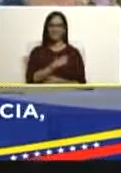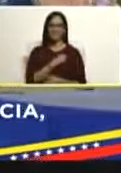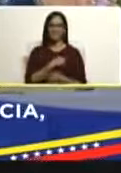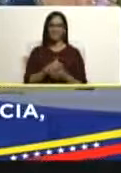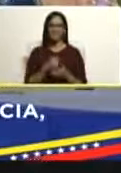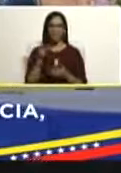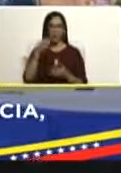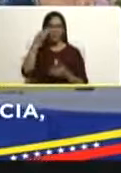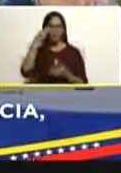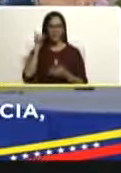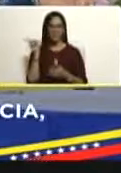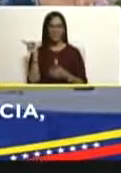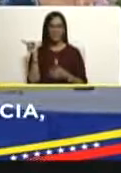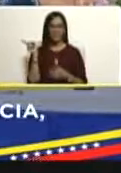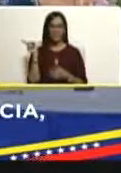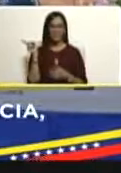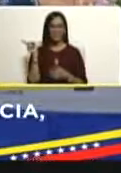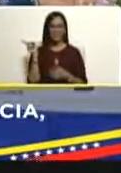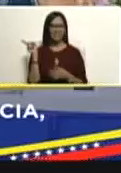¿Tú eres magallanera, Gabriela?